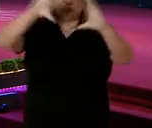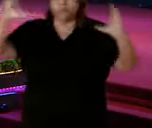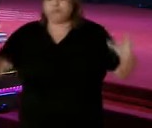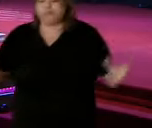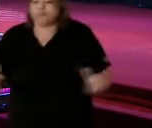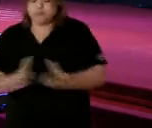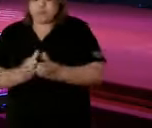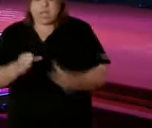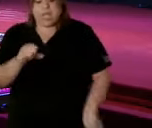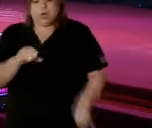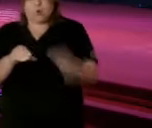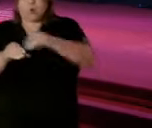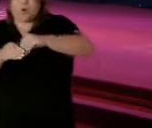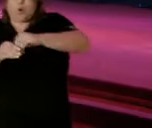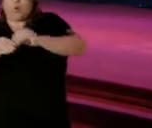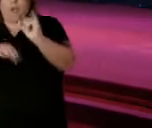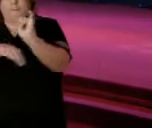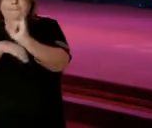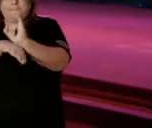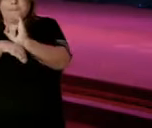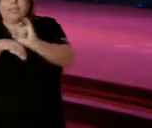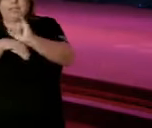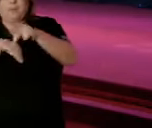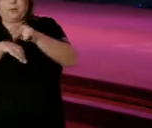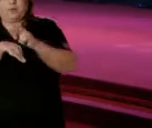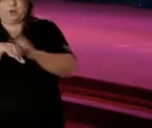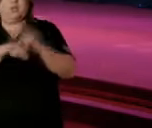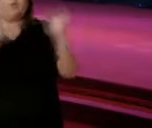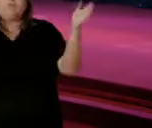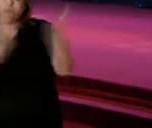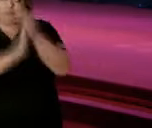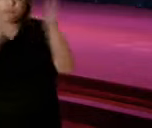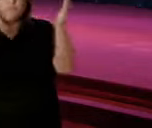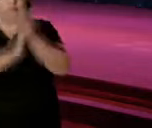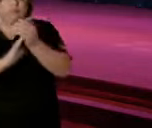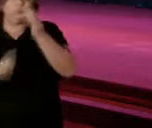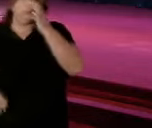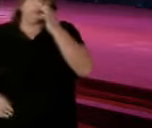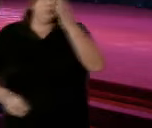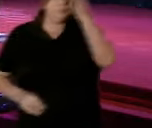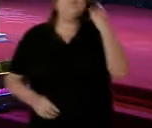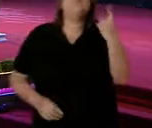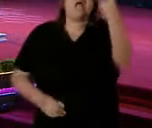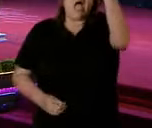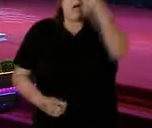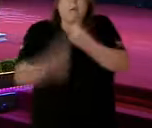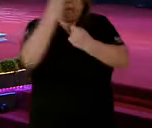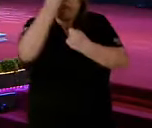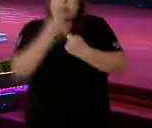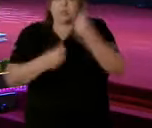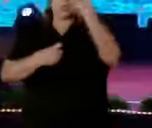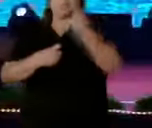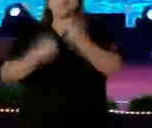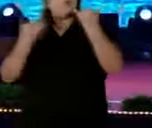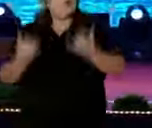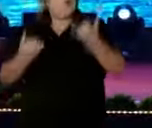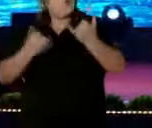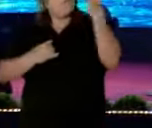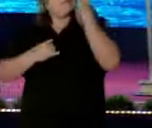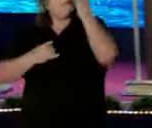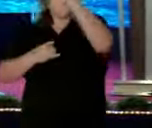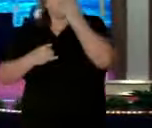Puerto Rico. Denle un aplauso al Señor. Me pregunto yo en este día precioso que Dios nos ha